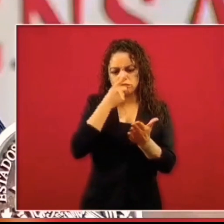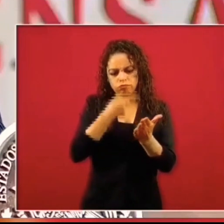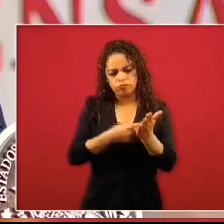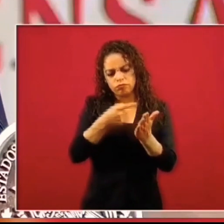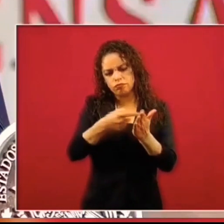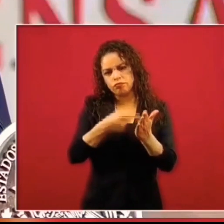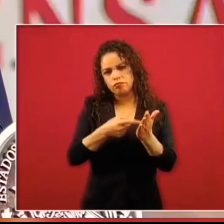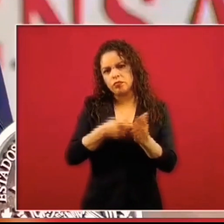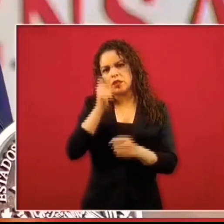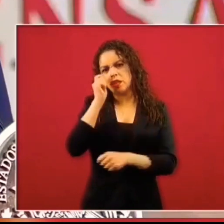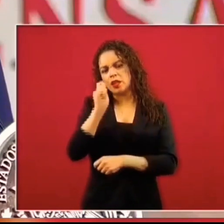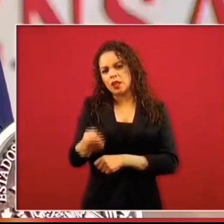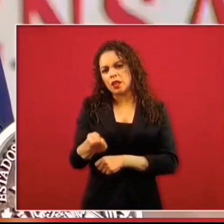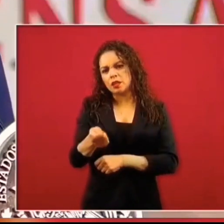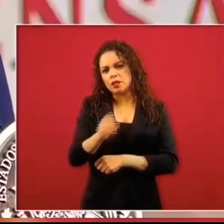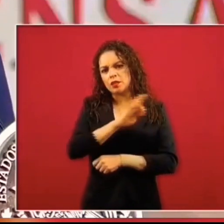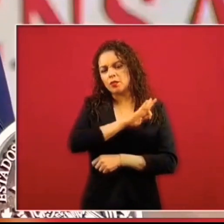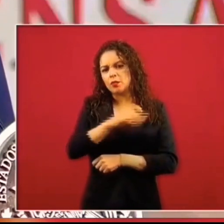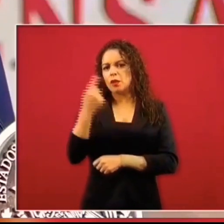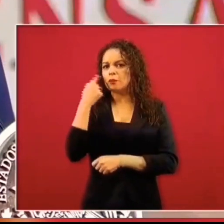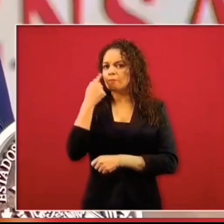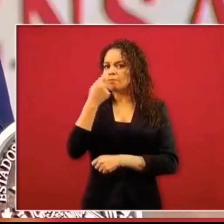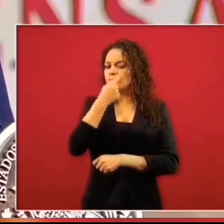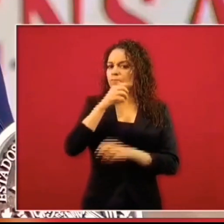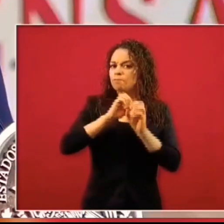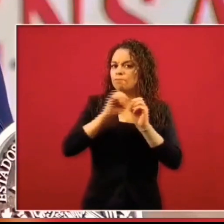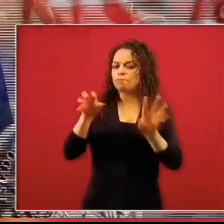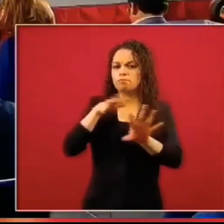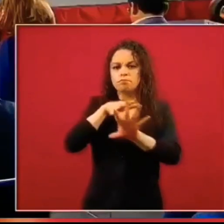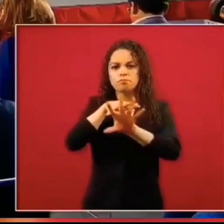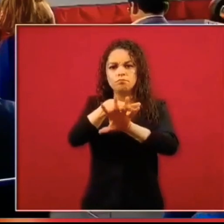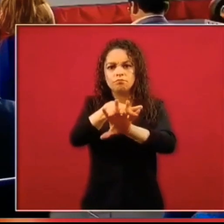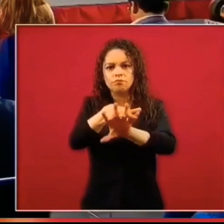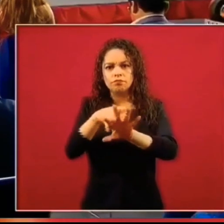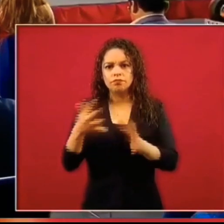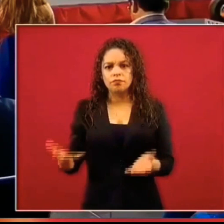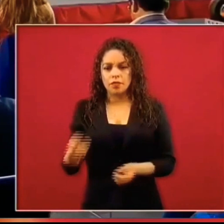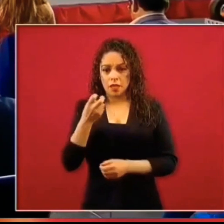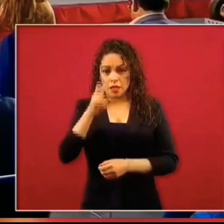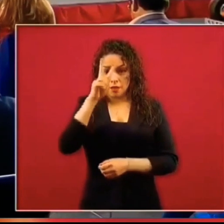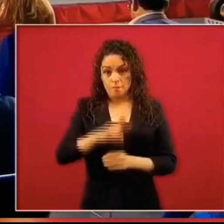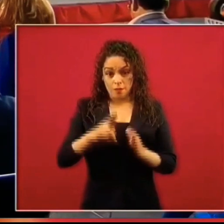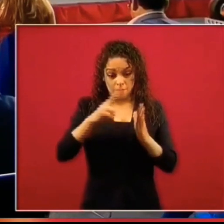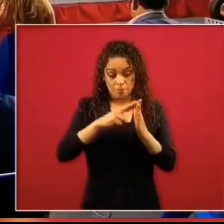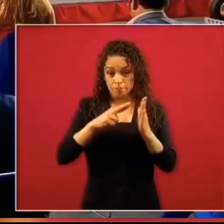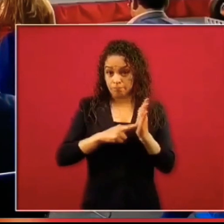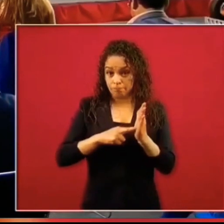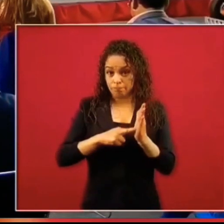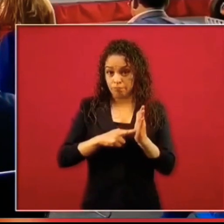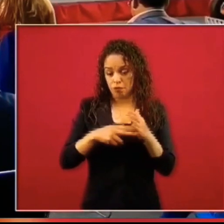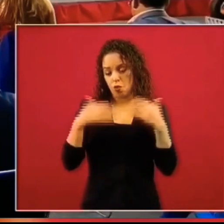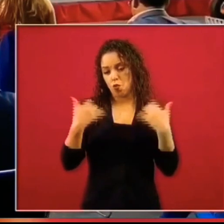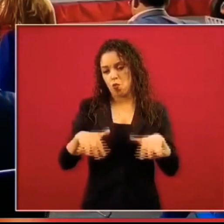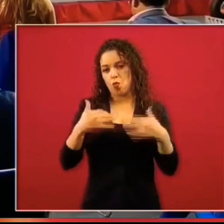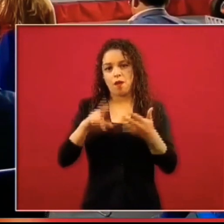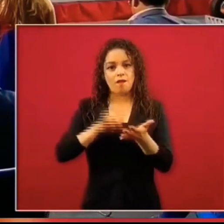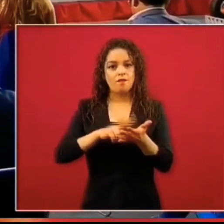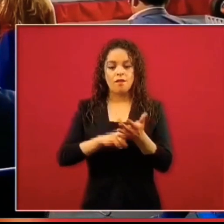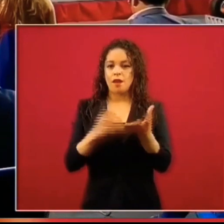que haya transparencia. La regla de oro de la democracia es la transparencia. ¿Cuánto ingresa